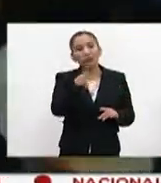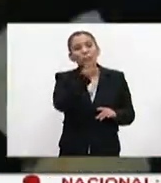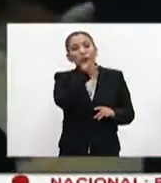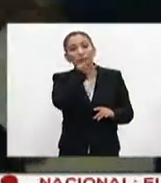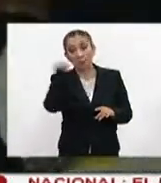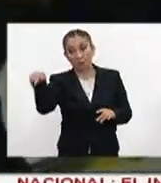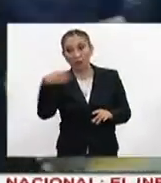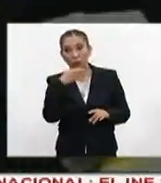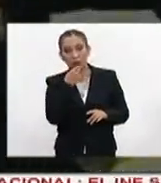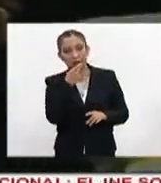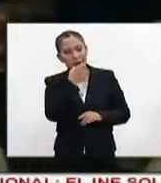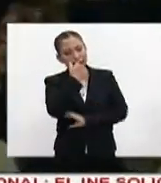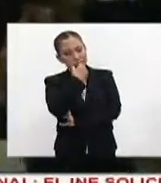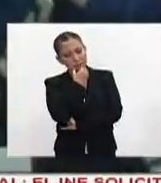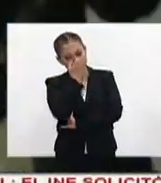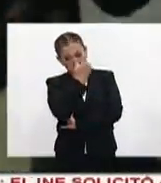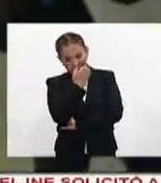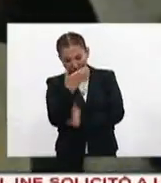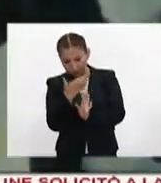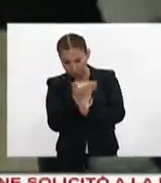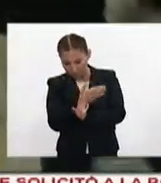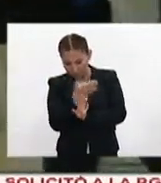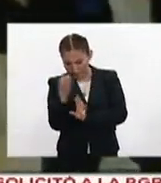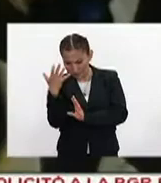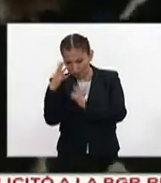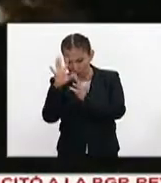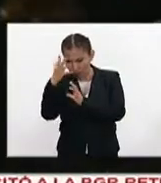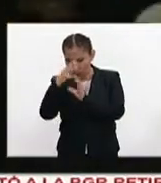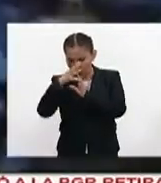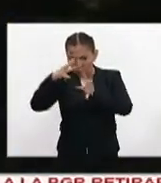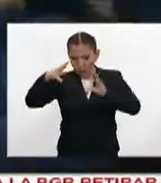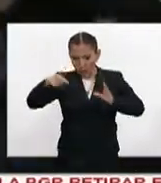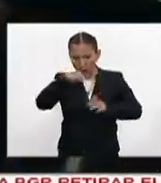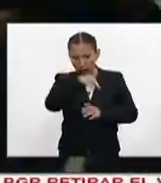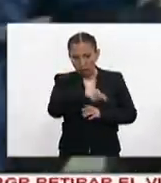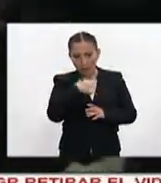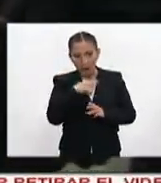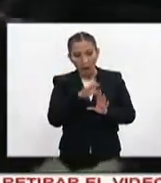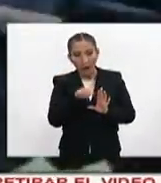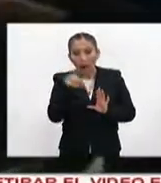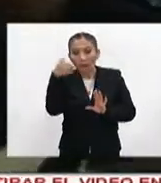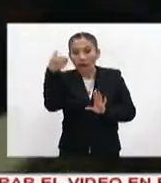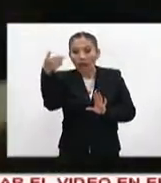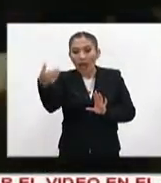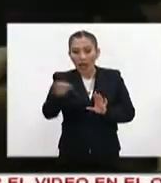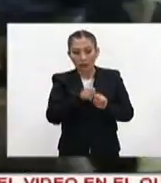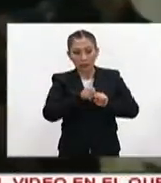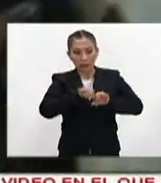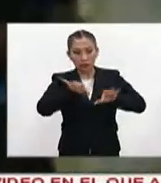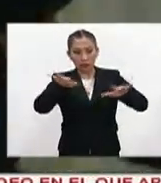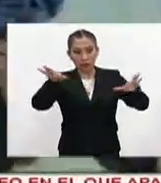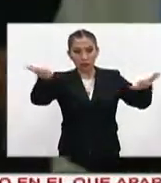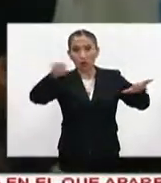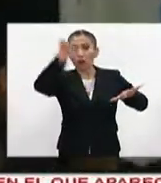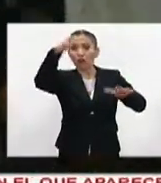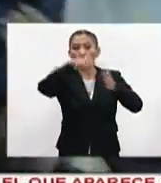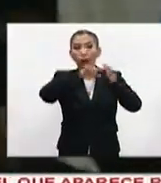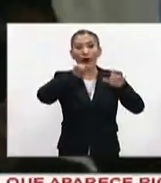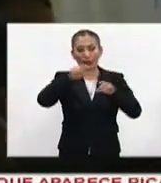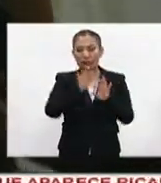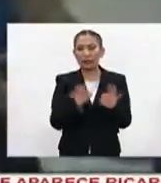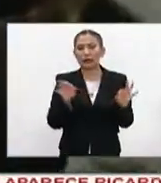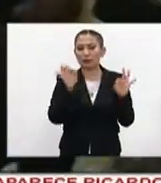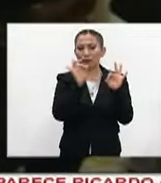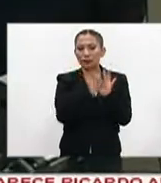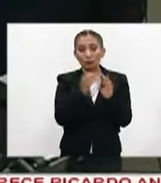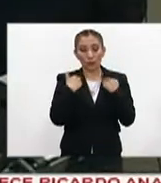que él tenía es que mucho antes de que eso ocurra deberíamos nosotros habernos expandido fuera del planeta. Eso sí lo dijo alguna vez. Claro. Que sería